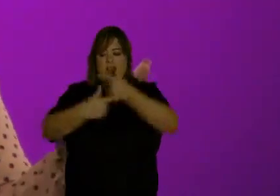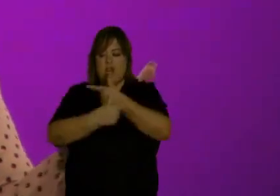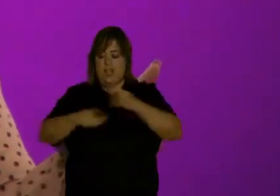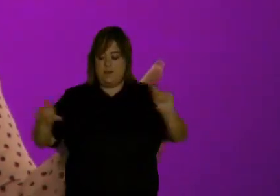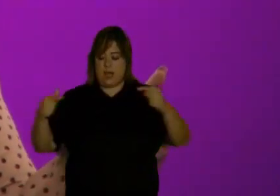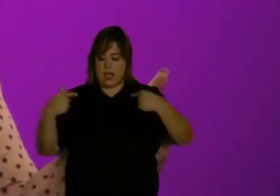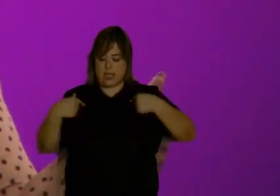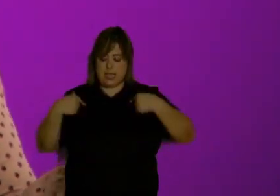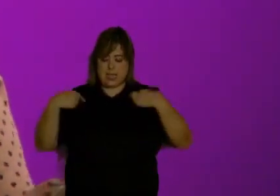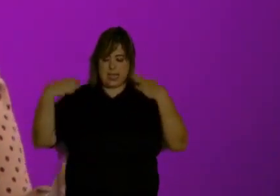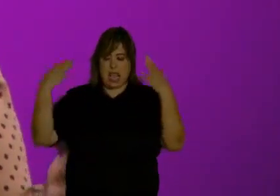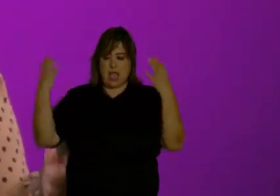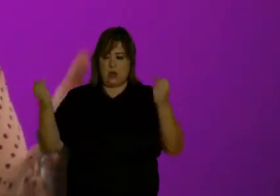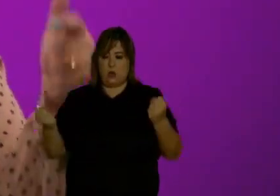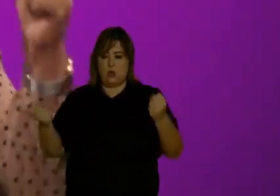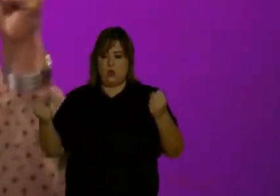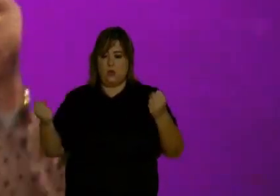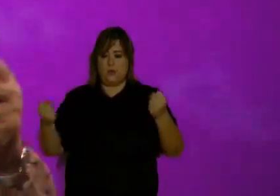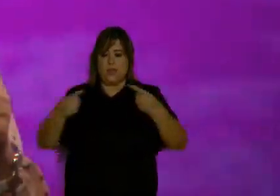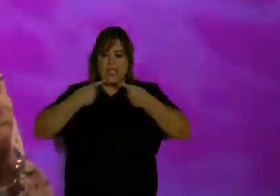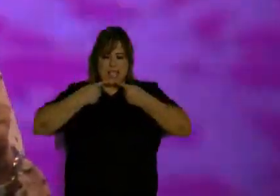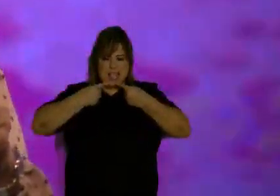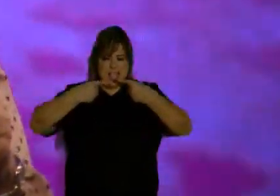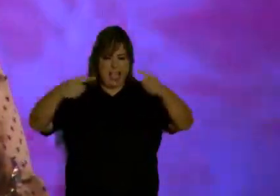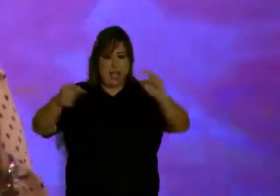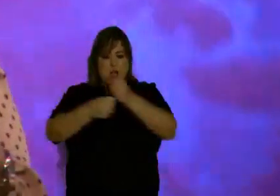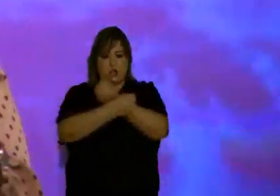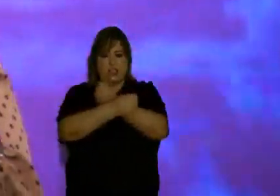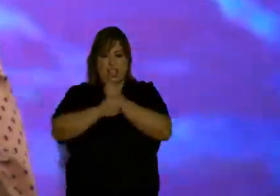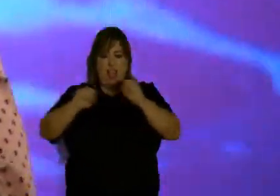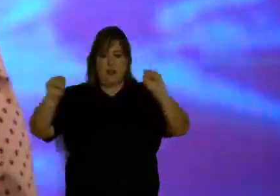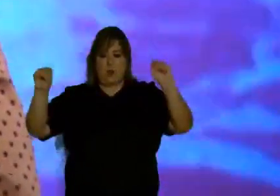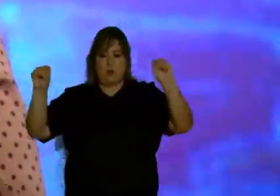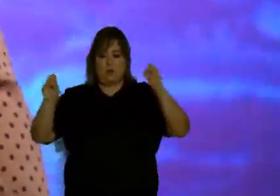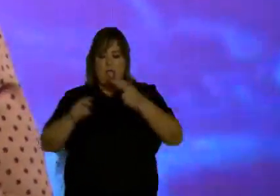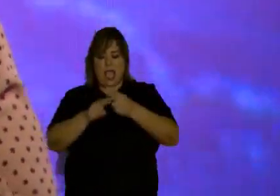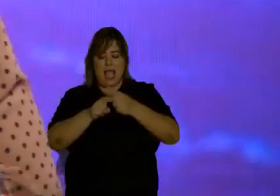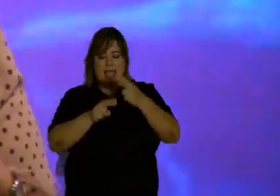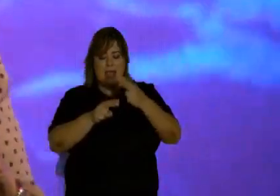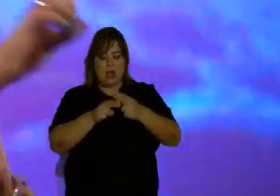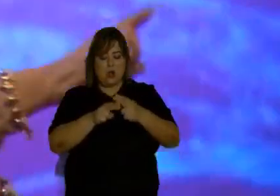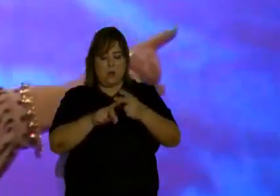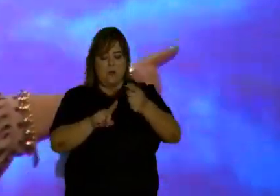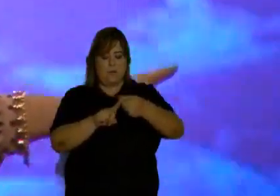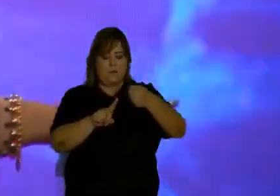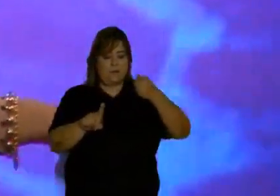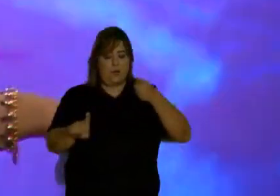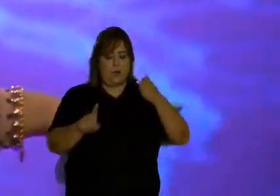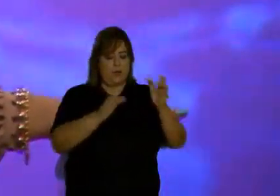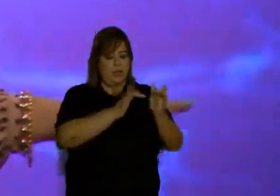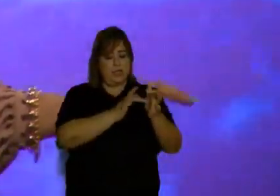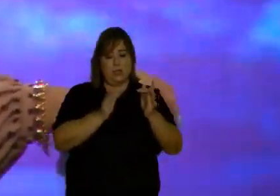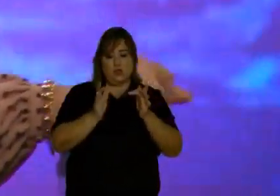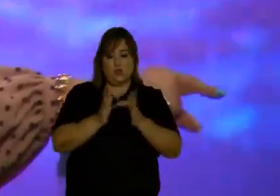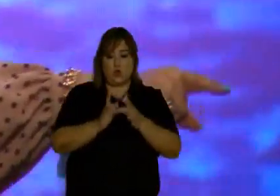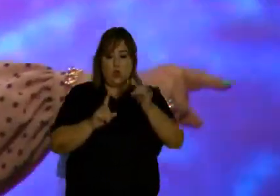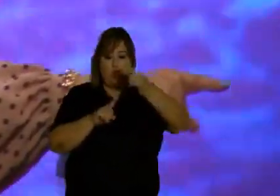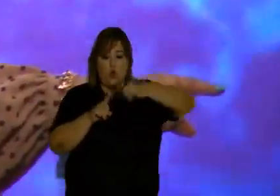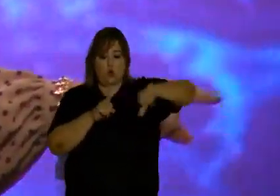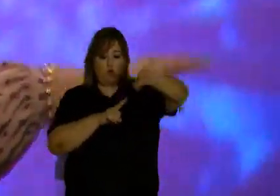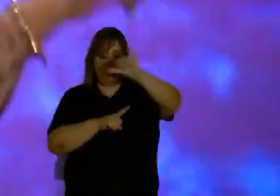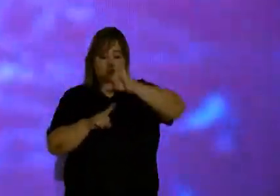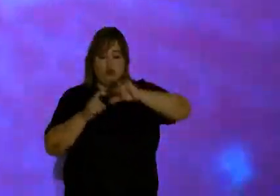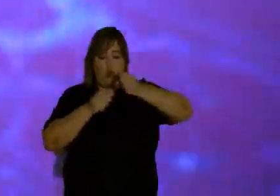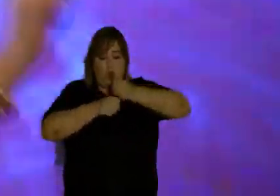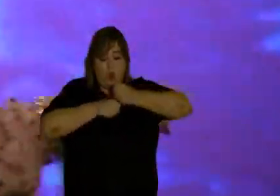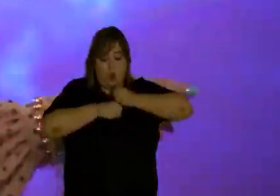sano. Y me declaro salvo en el nombre de Jesús. Hay una unción que está rompiendo cadenas ahí pendiente por